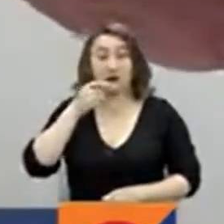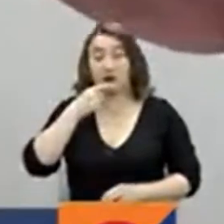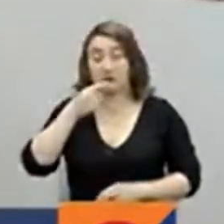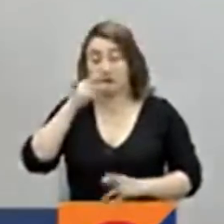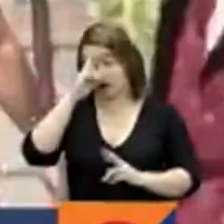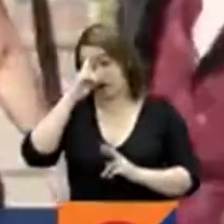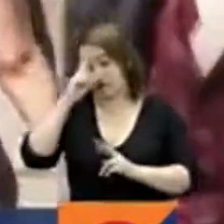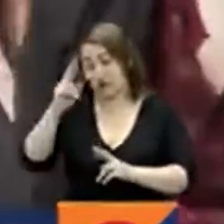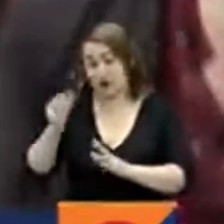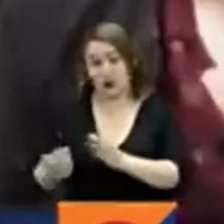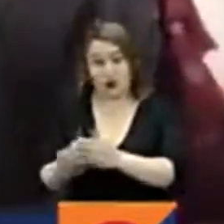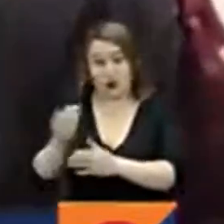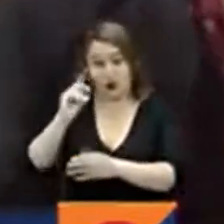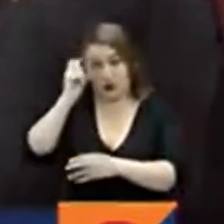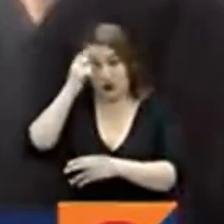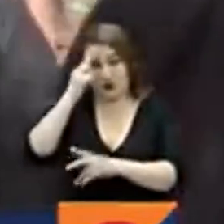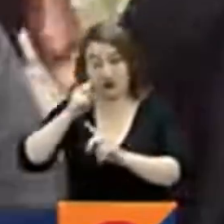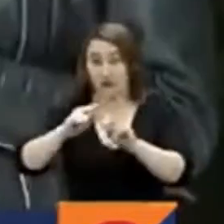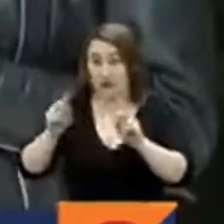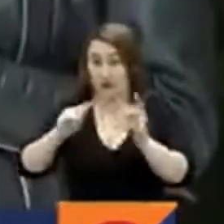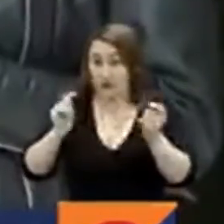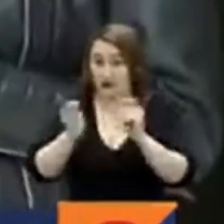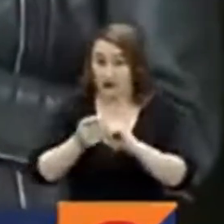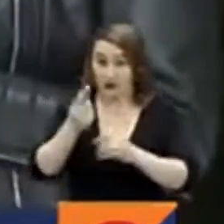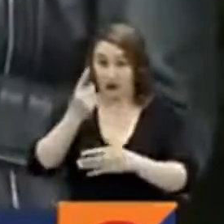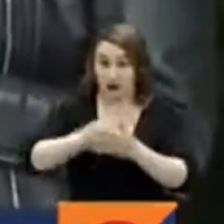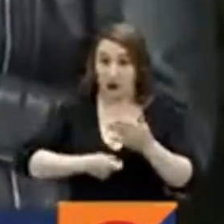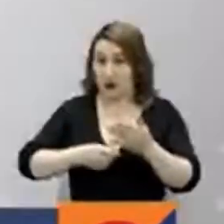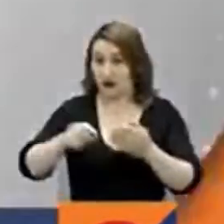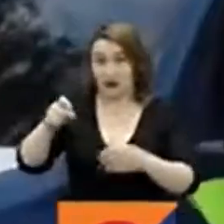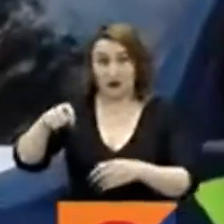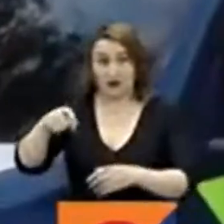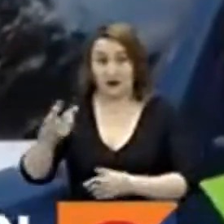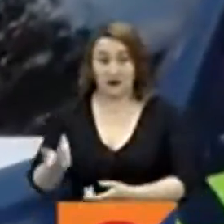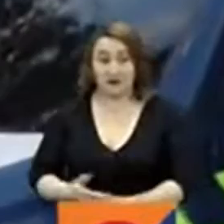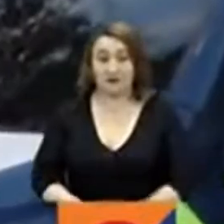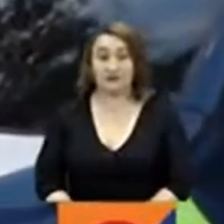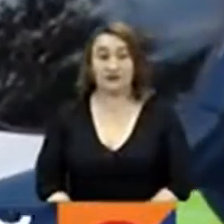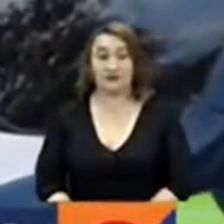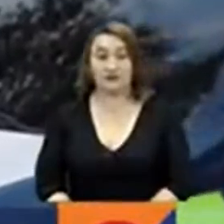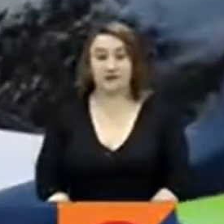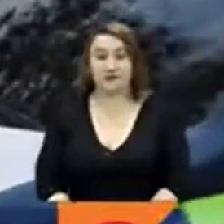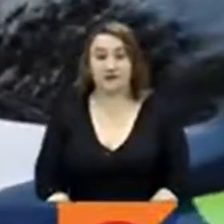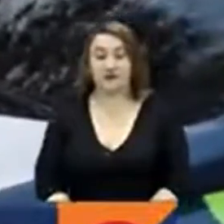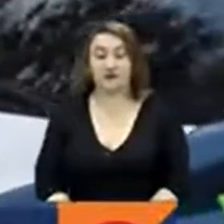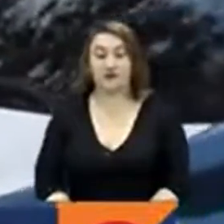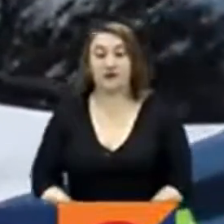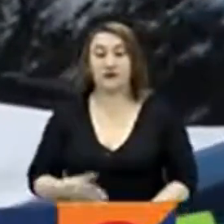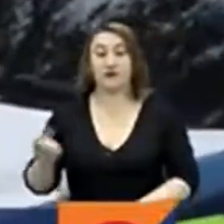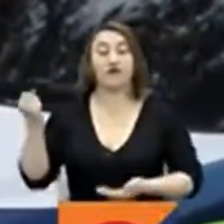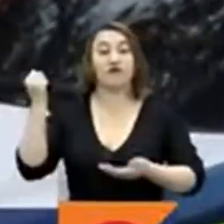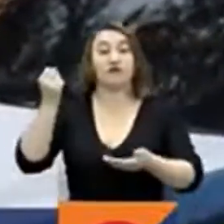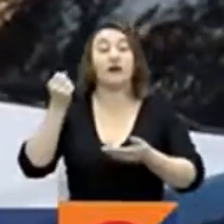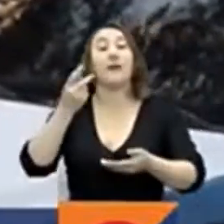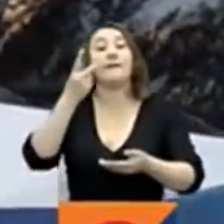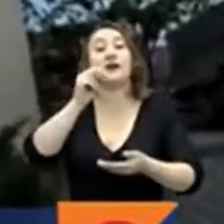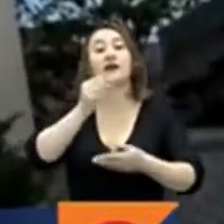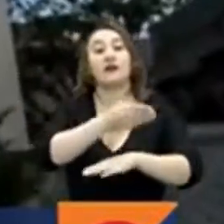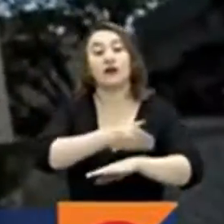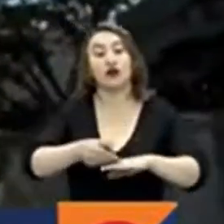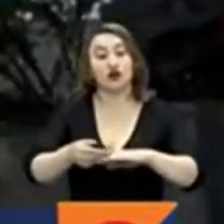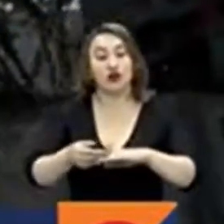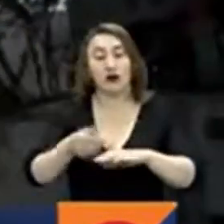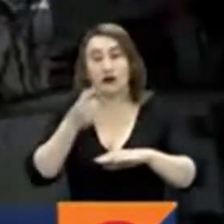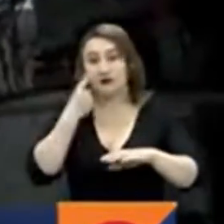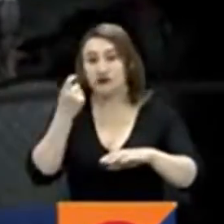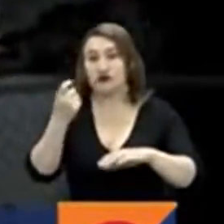del nuevo gobierno, pero que la reforma tributaria no es necesaria. Con recompensa de 20 millones de pesos, buscan